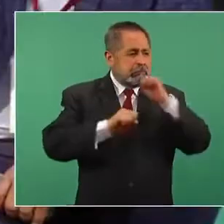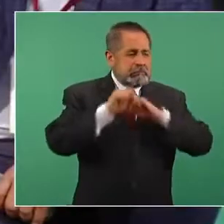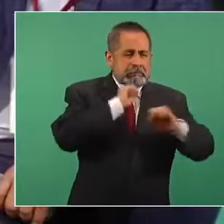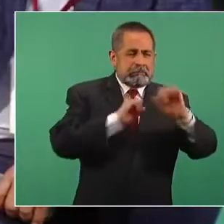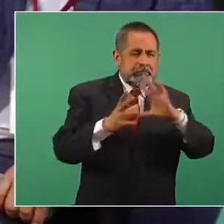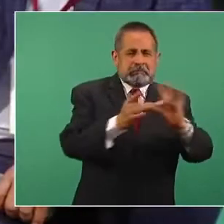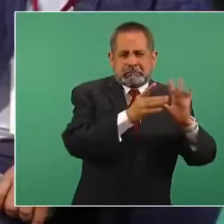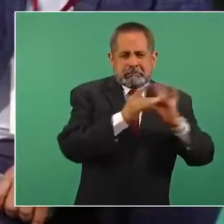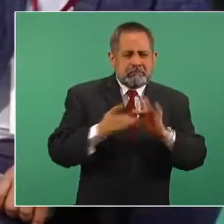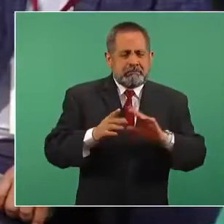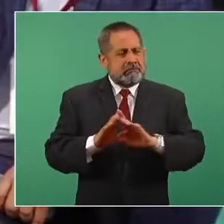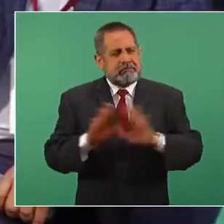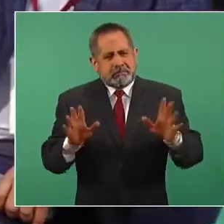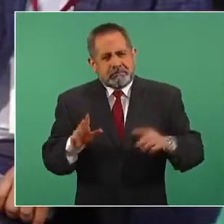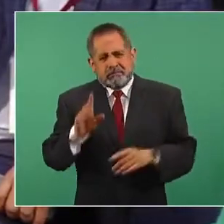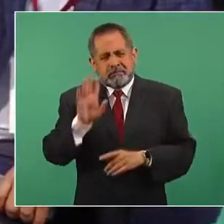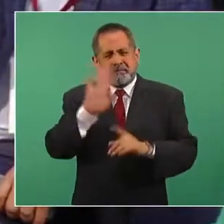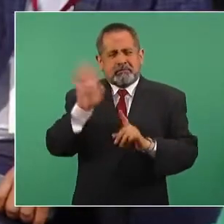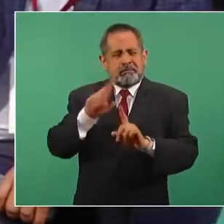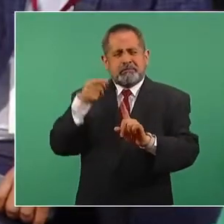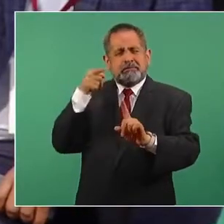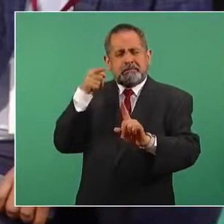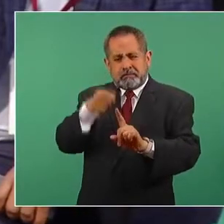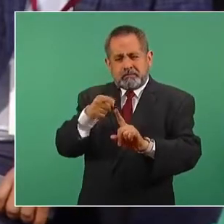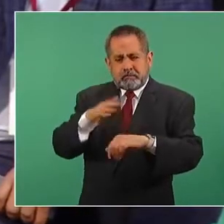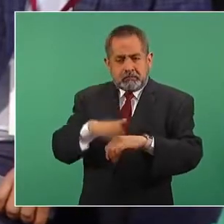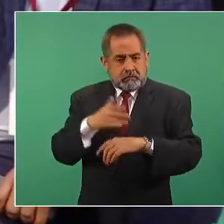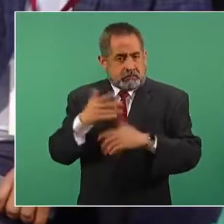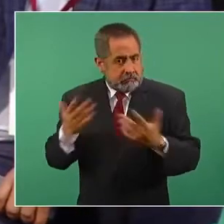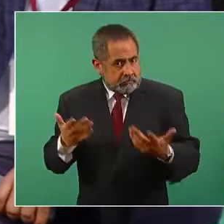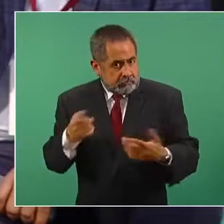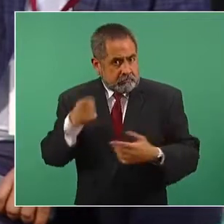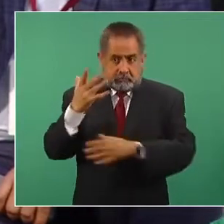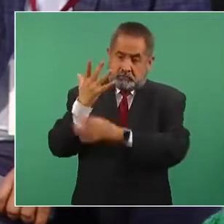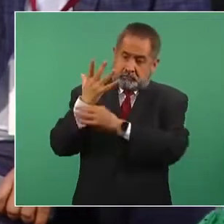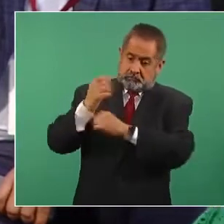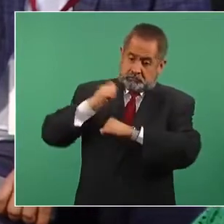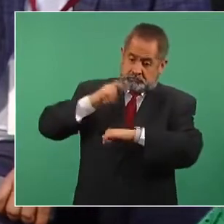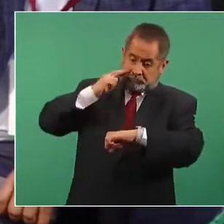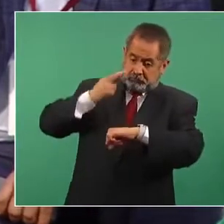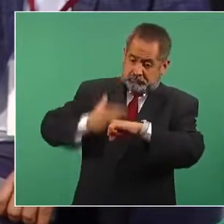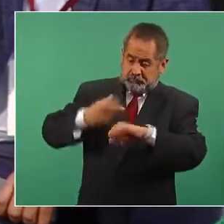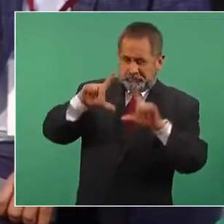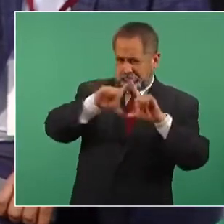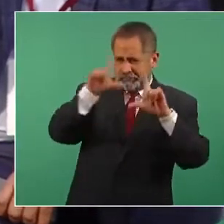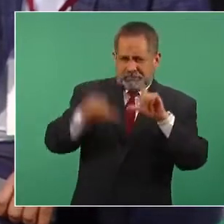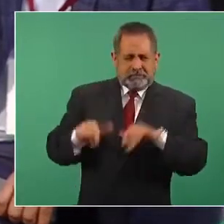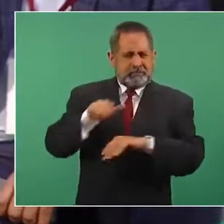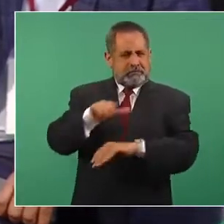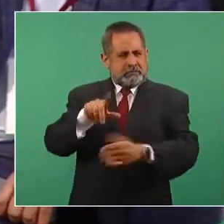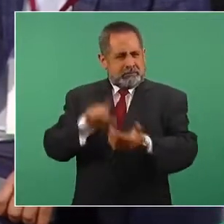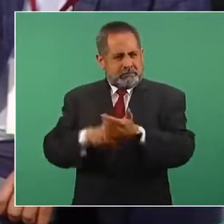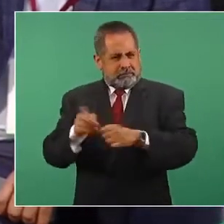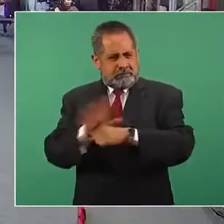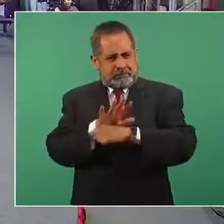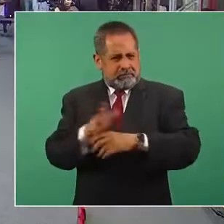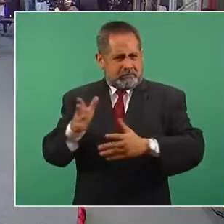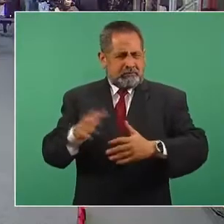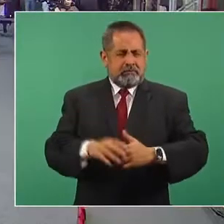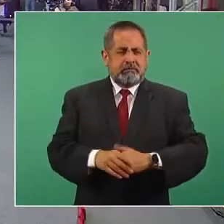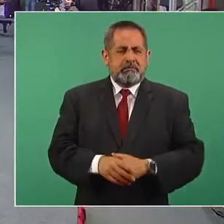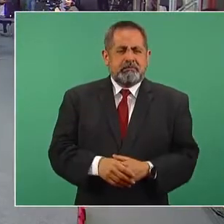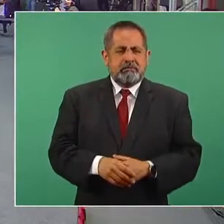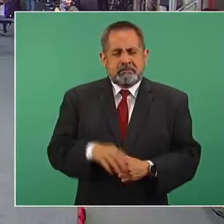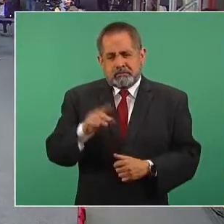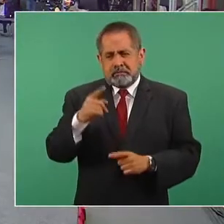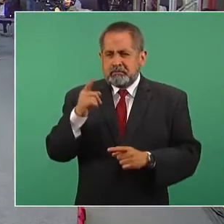como más importante para eso. Pero más bien la pregunta es porque pues es nada menos que el vocero de la Estrategia Nacional, sí, de la pandemia, ¿no? Sí, es, pero…